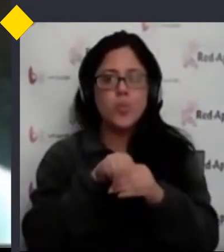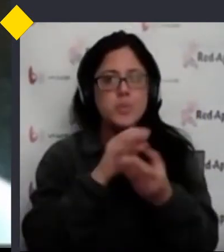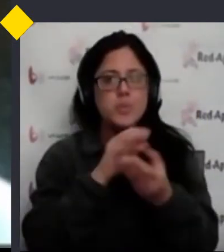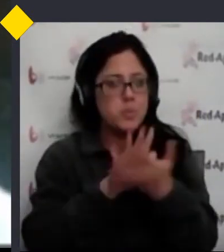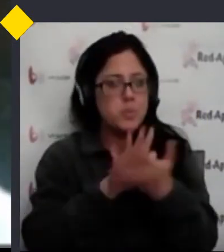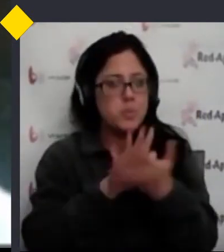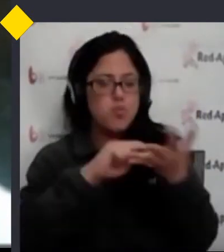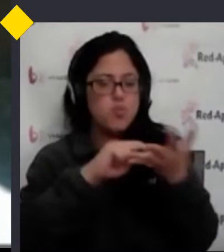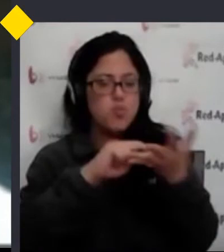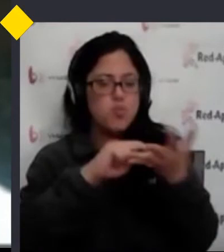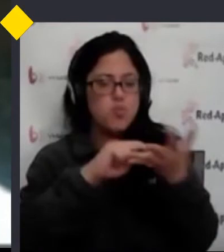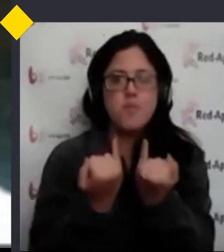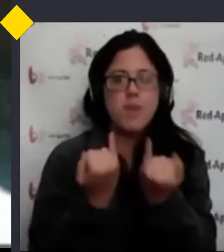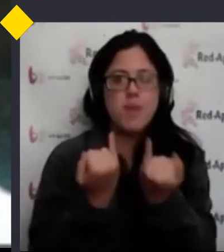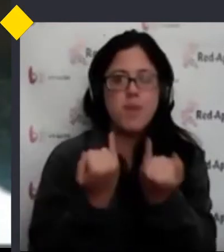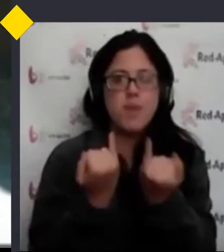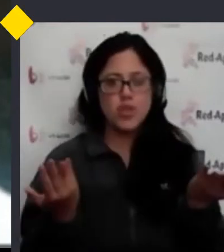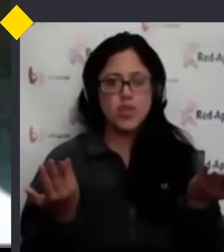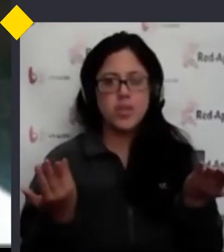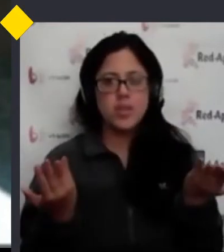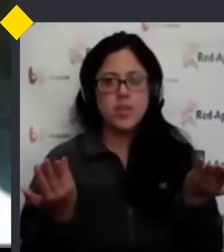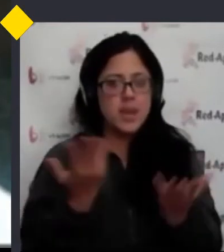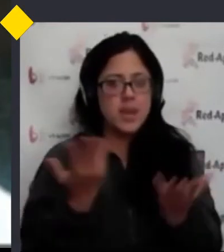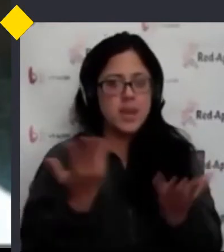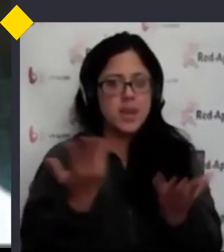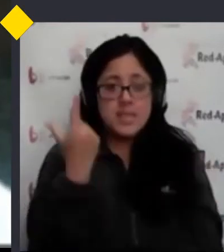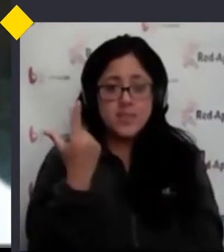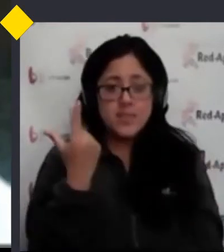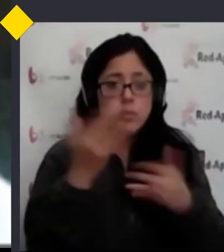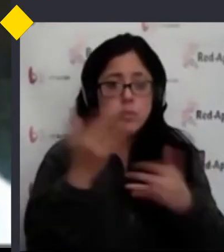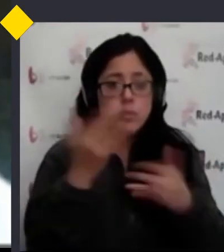información y de disclosure para saber cómo avanzamos.